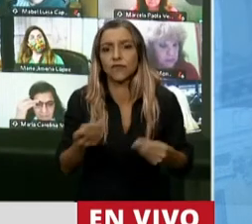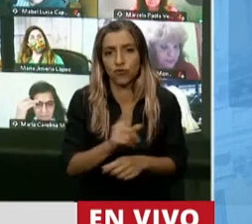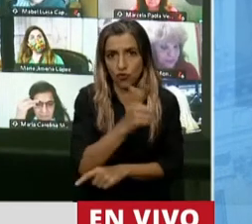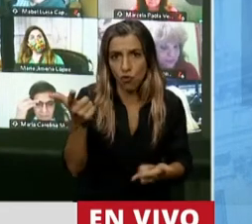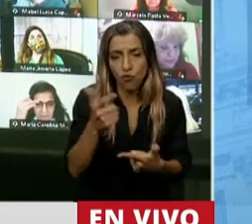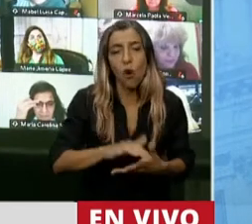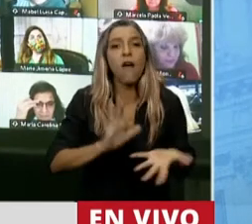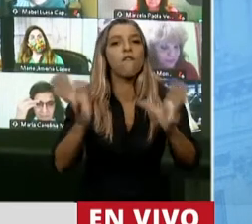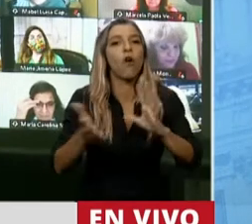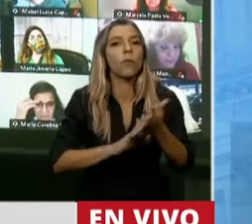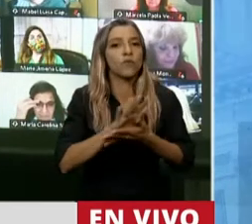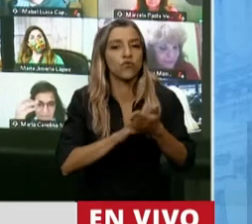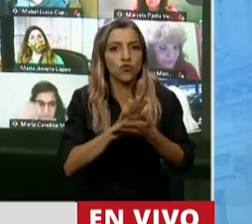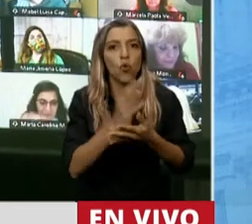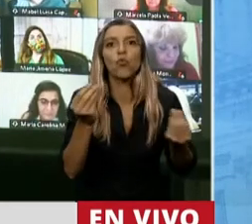reponer